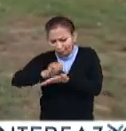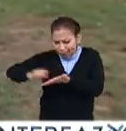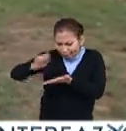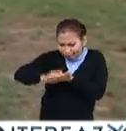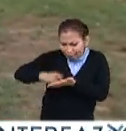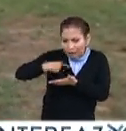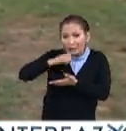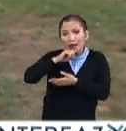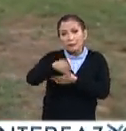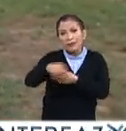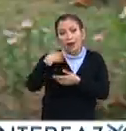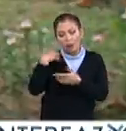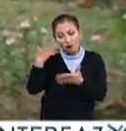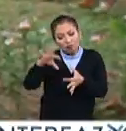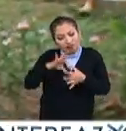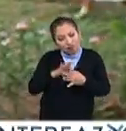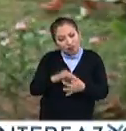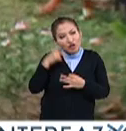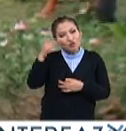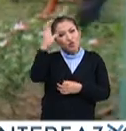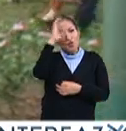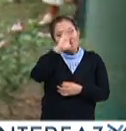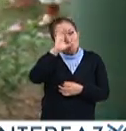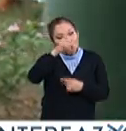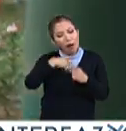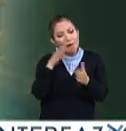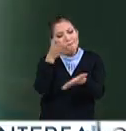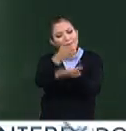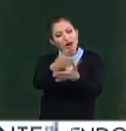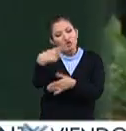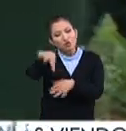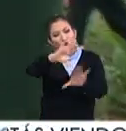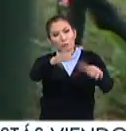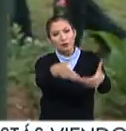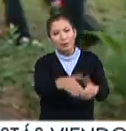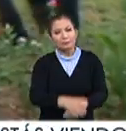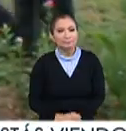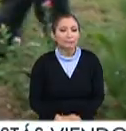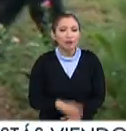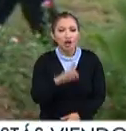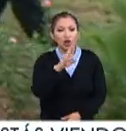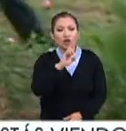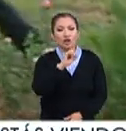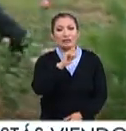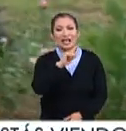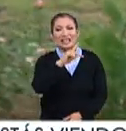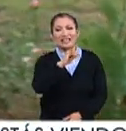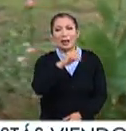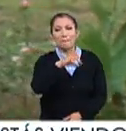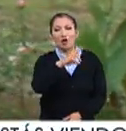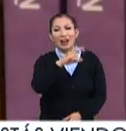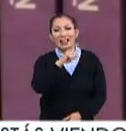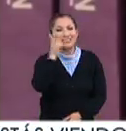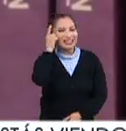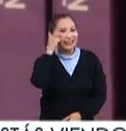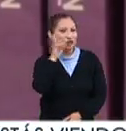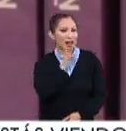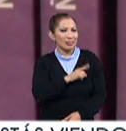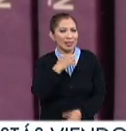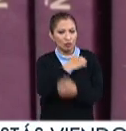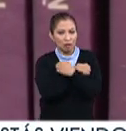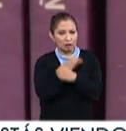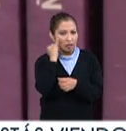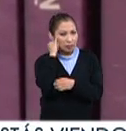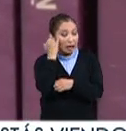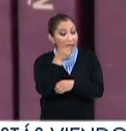escribirla, además de que se identifiquen con su cultura y se involucren con su comunidad. Rosalinda Morales Garza, directora de Educación